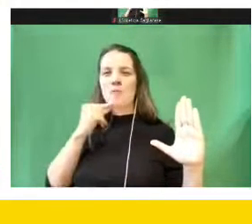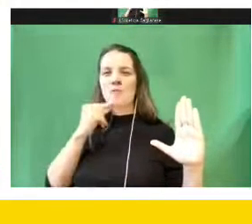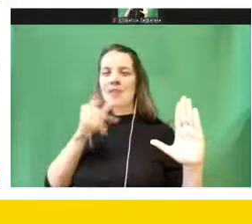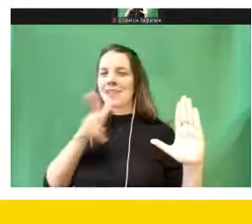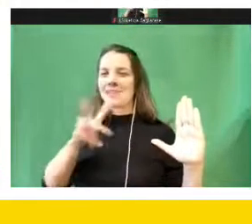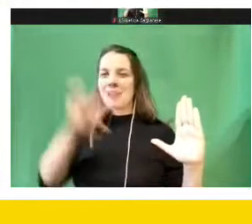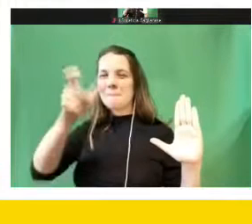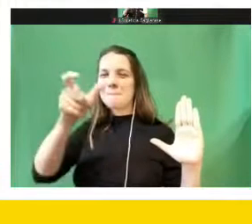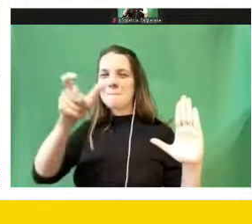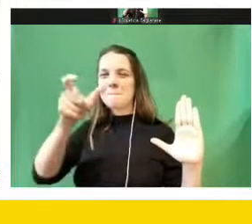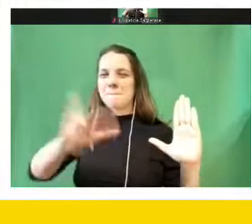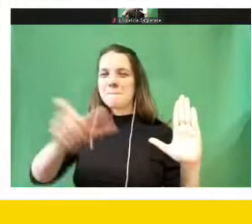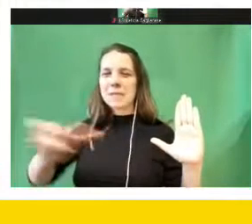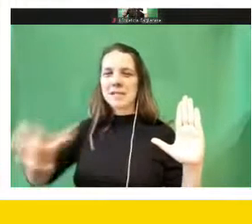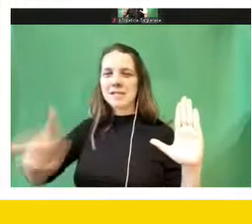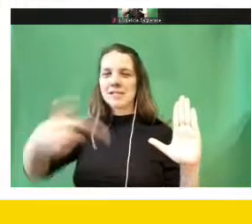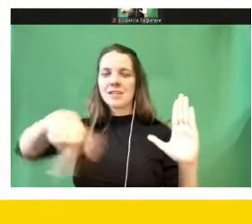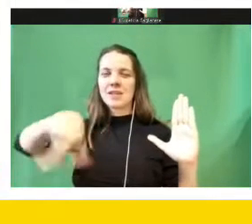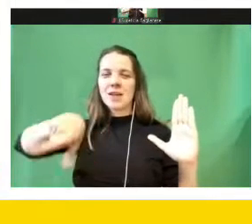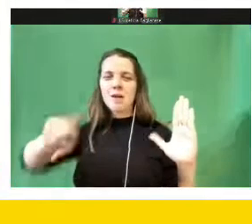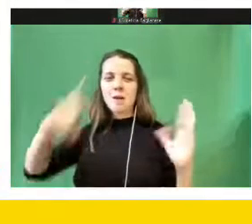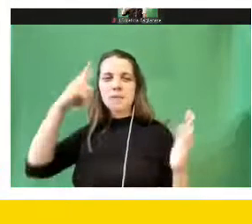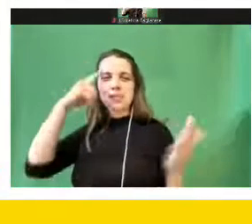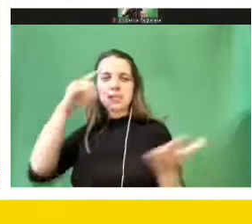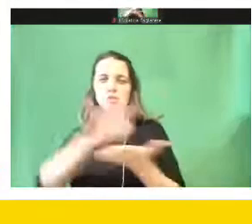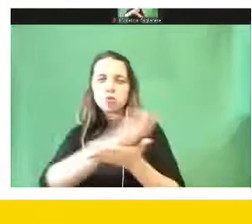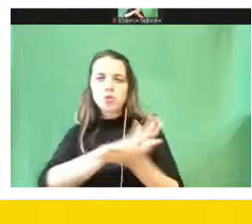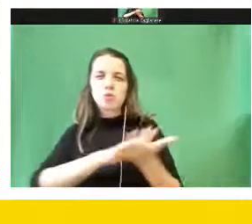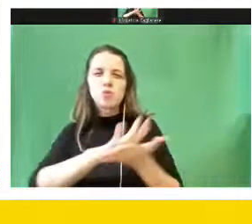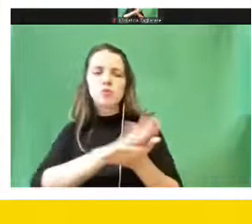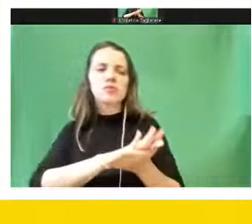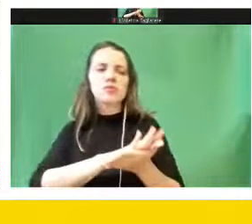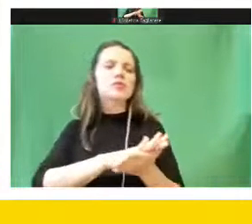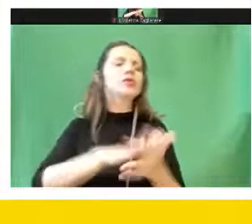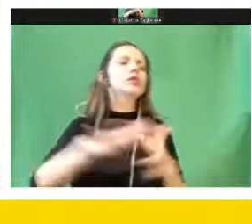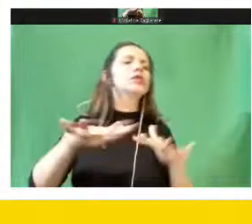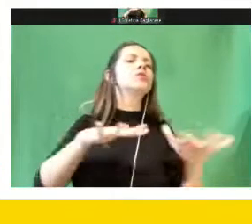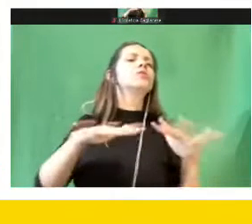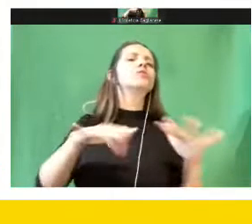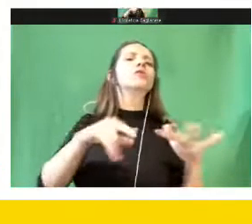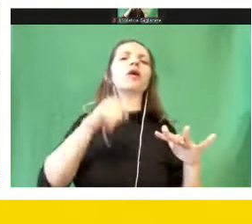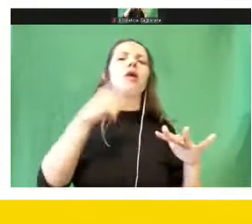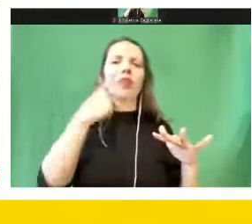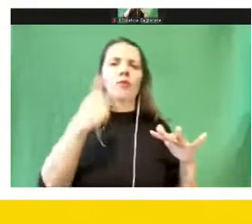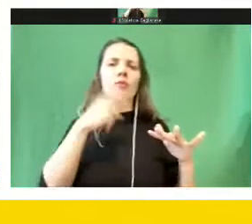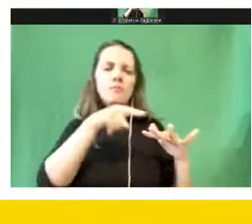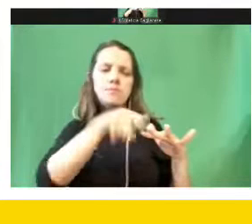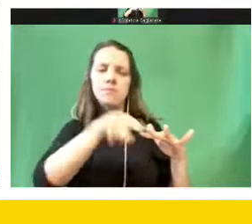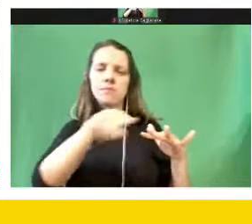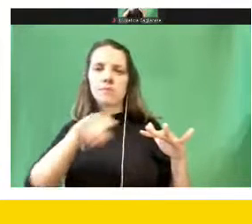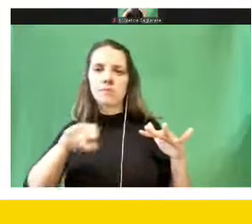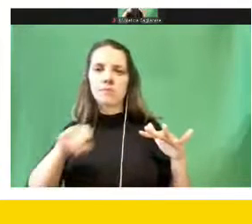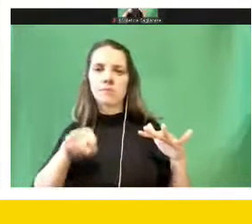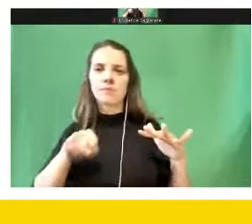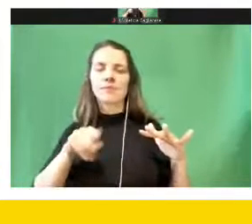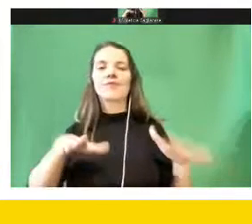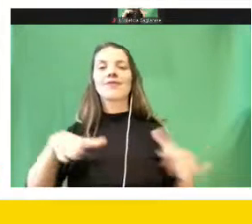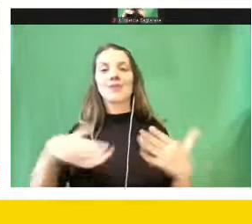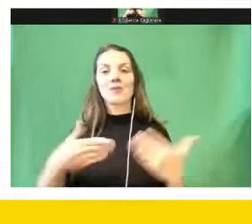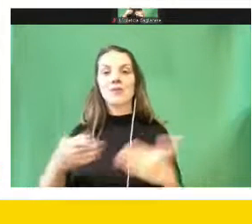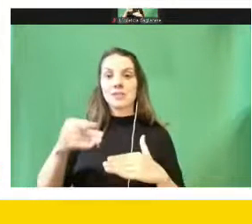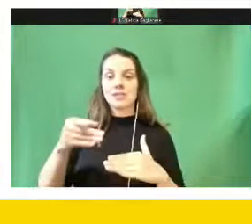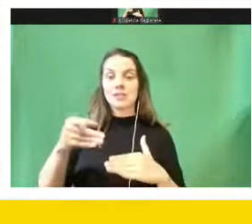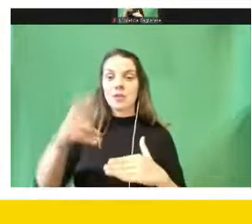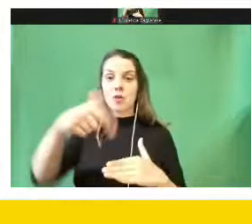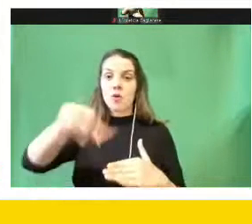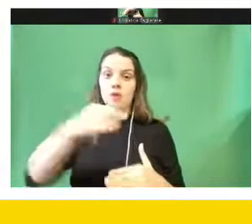para arriba algunas cuestiones que estamos observando. Y para eso, bueno, los convoco a formar parte de la comisión, a